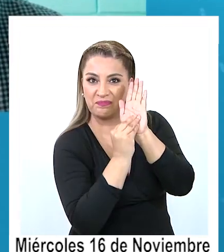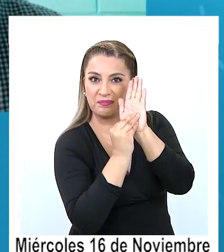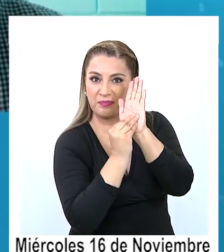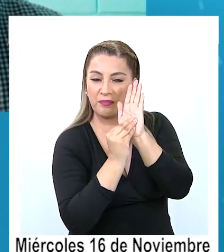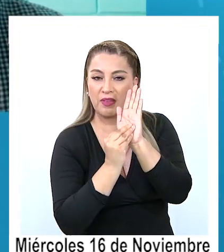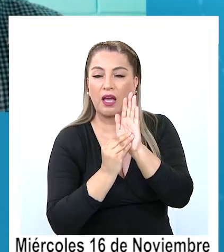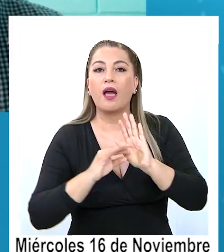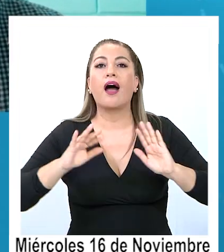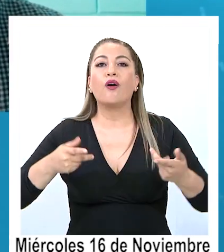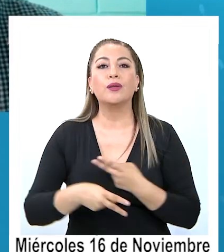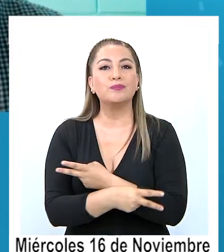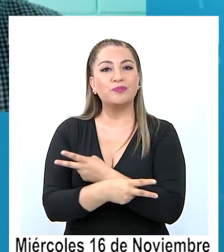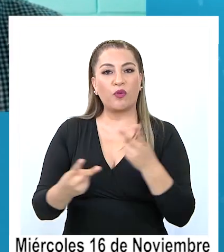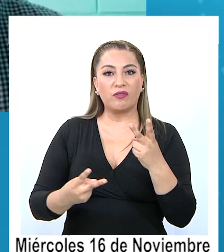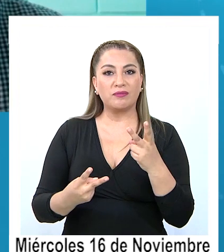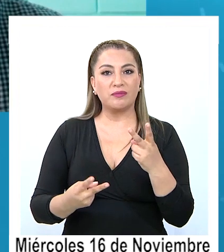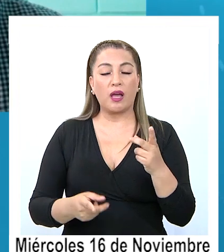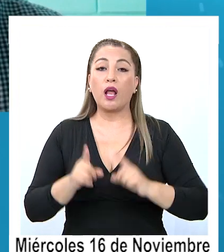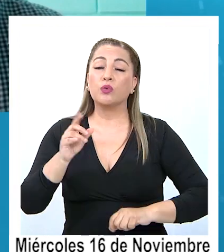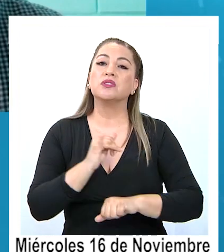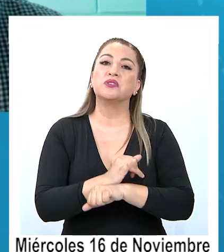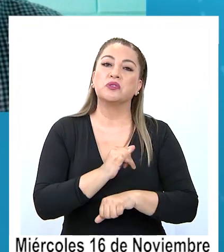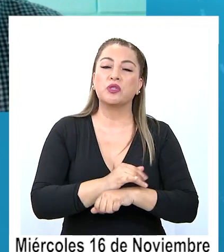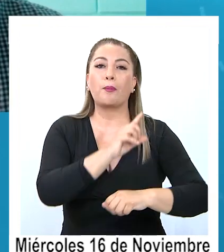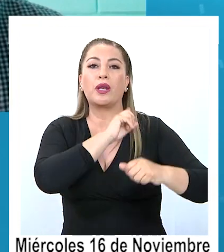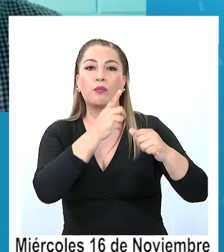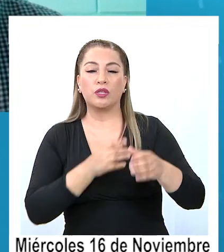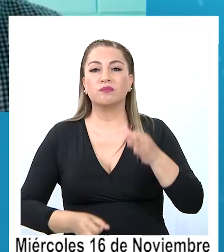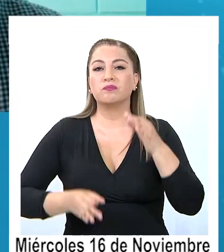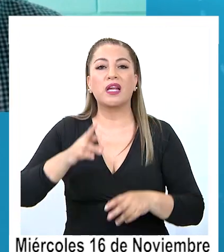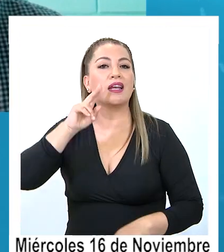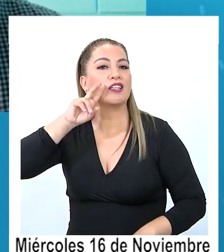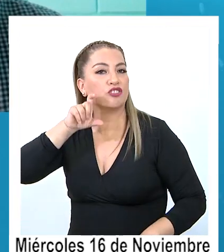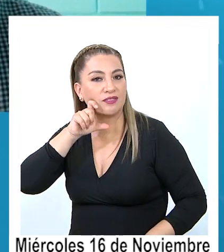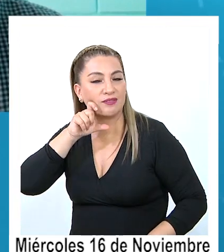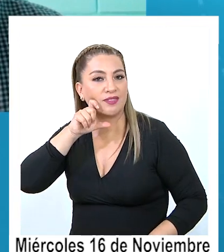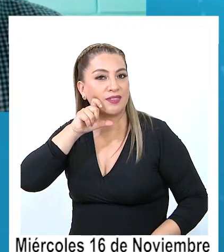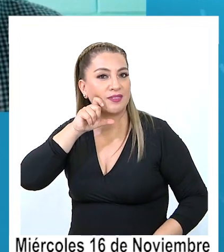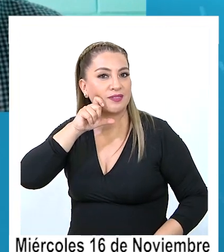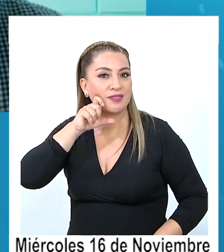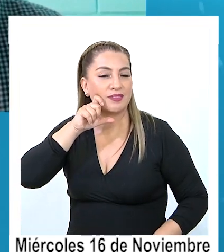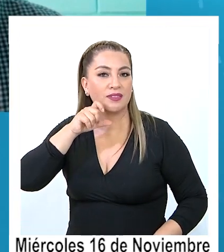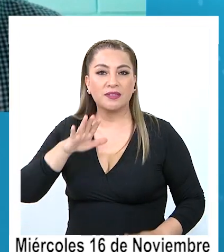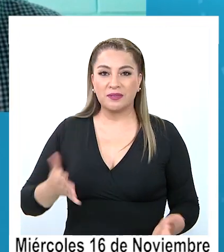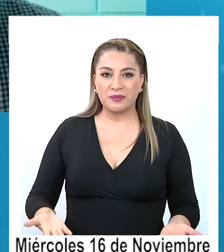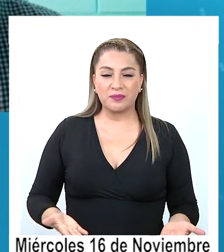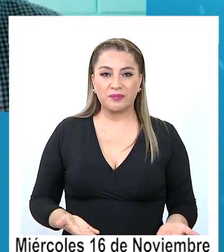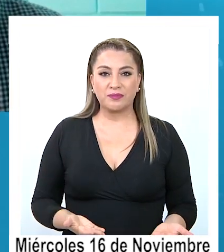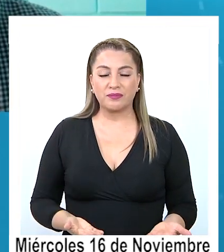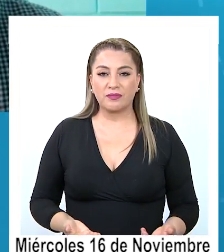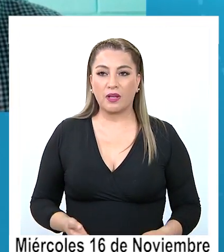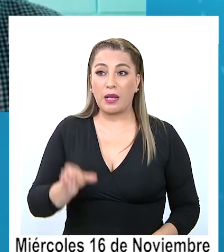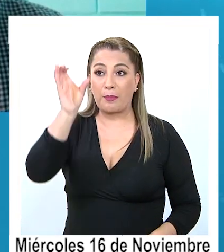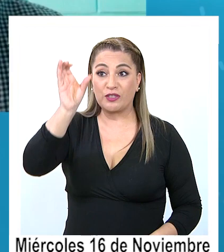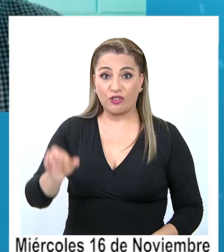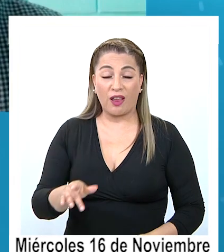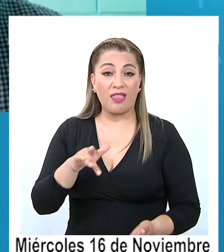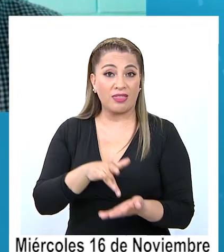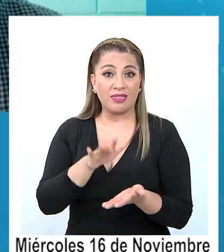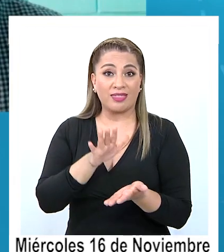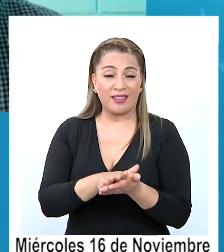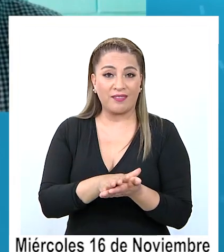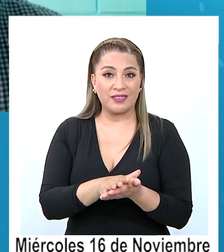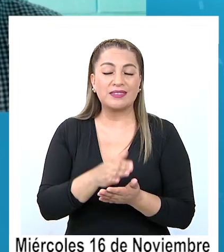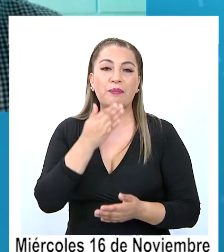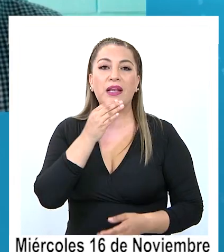cierto, público, pero es para algunas instituciones, para el Poder Judicial, para el Registro Civil, para el mismo deudor, obviamente, y para la misma